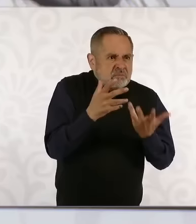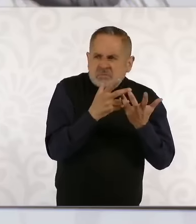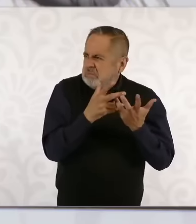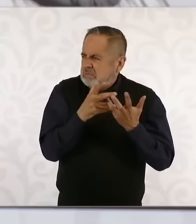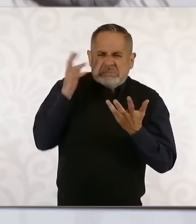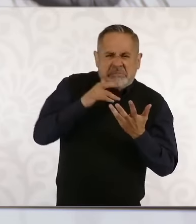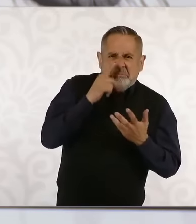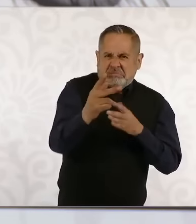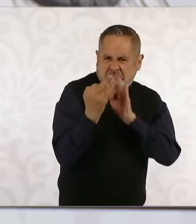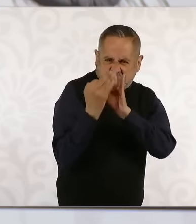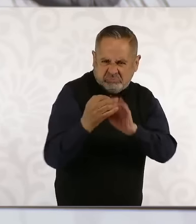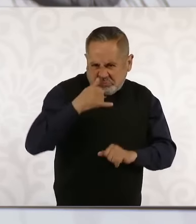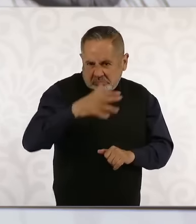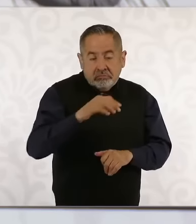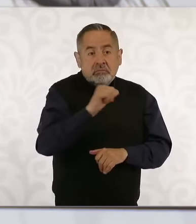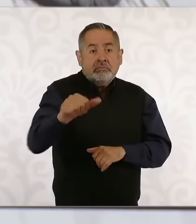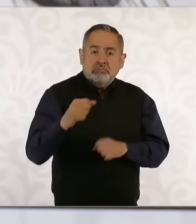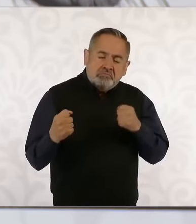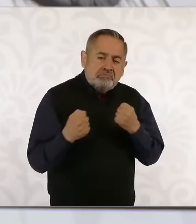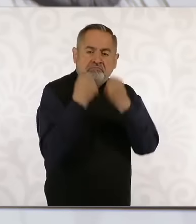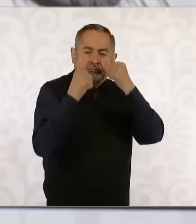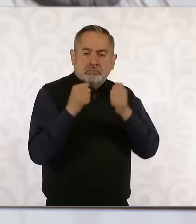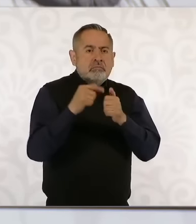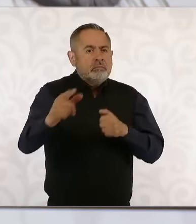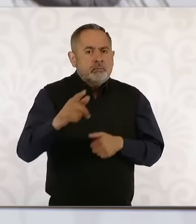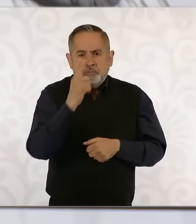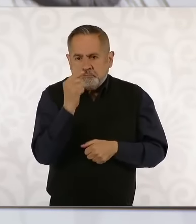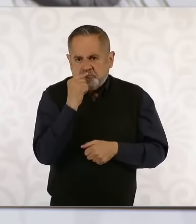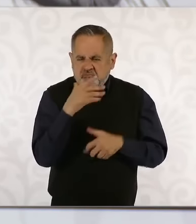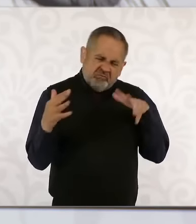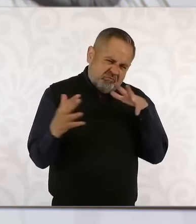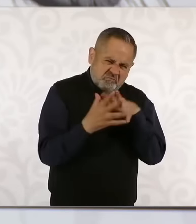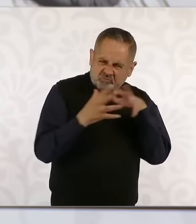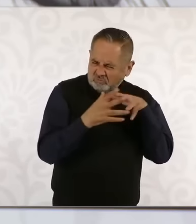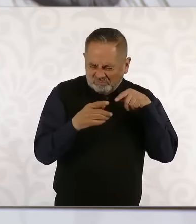Es decir, este grupo muy violento que llega con